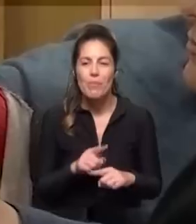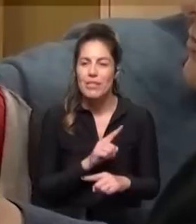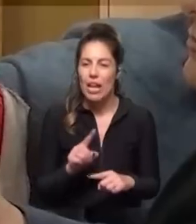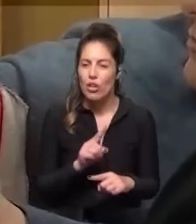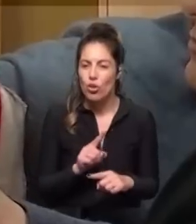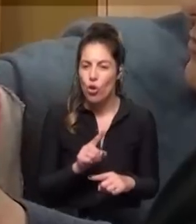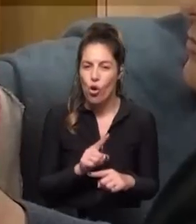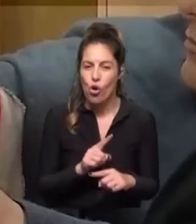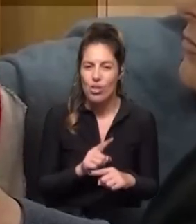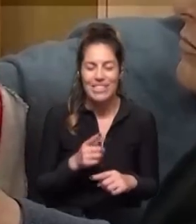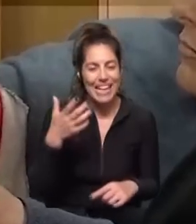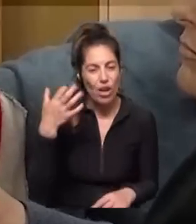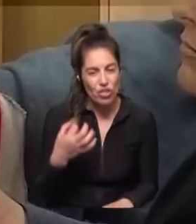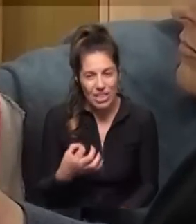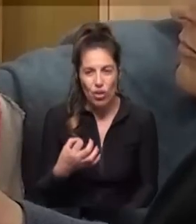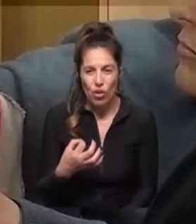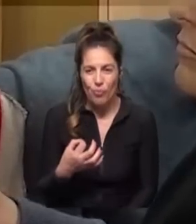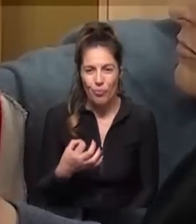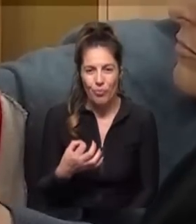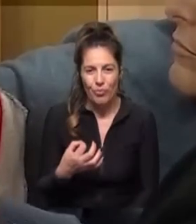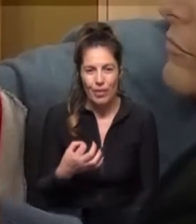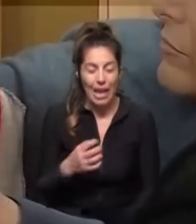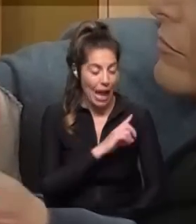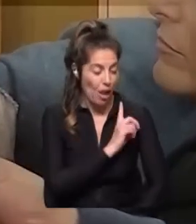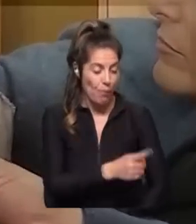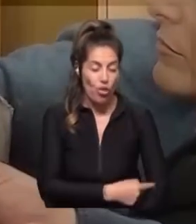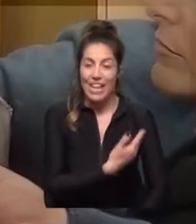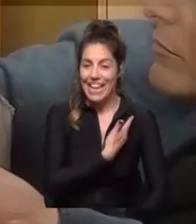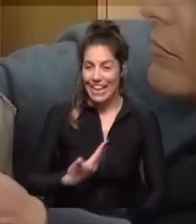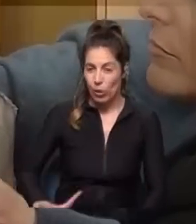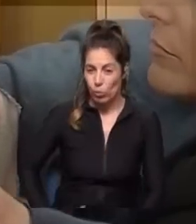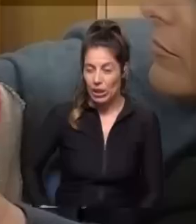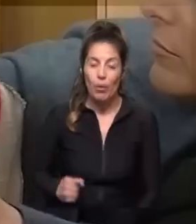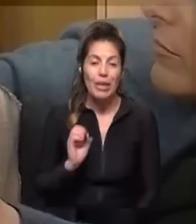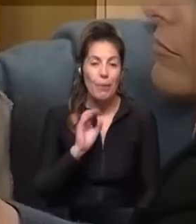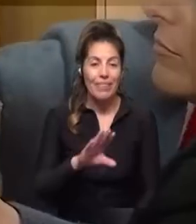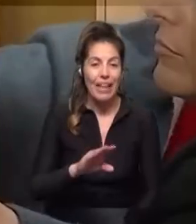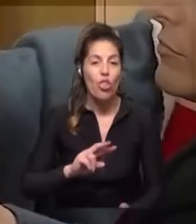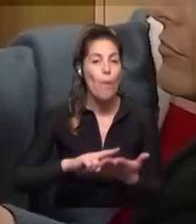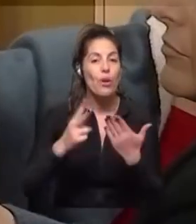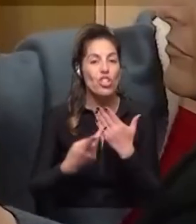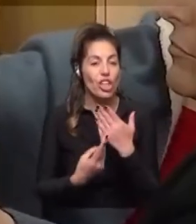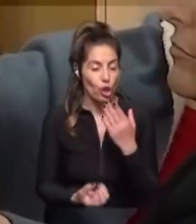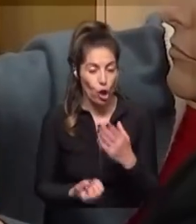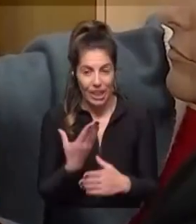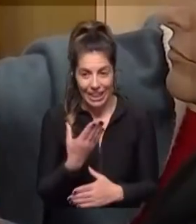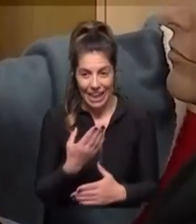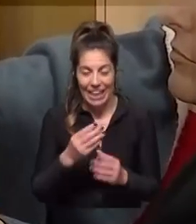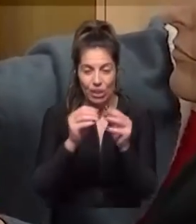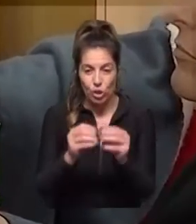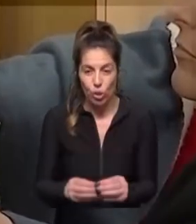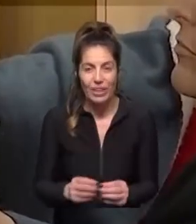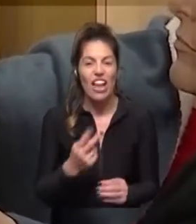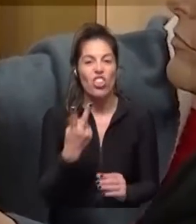porque en realidad el poder ejecutivo había enviado en el proyecto original de rendición de cuentas dos